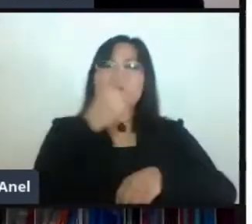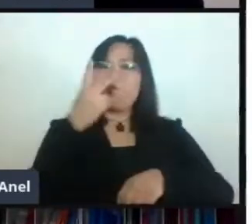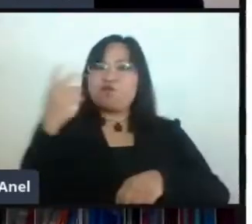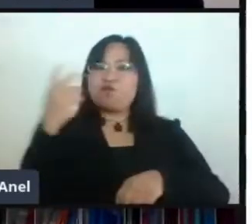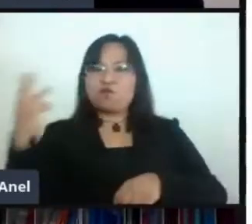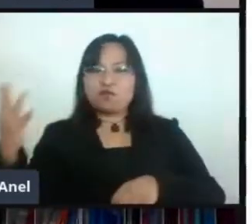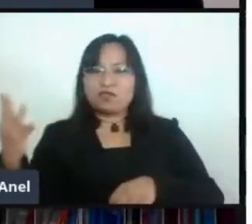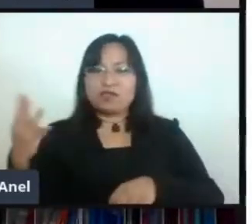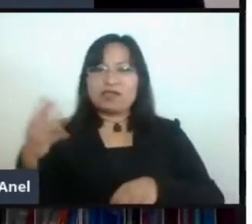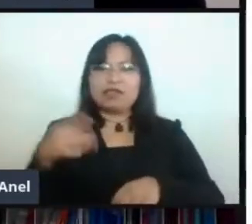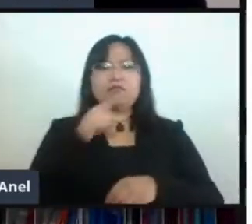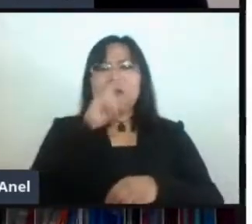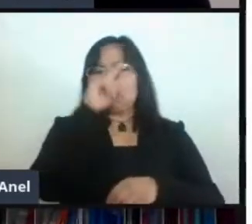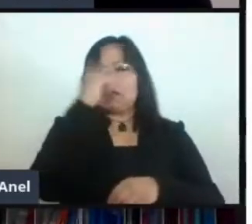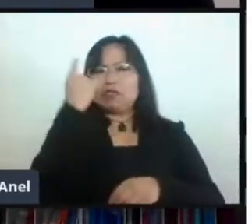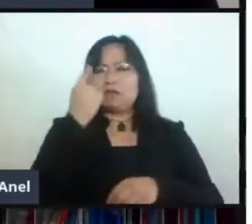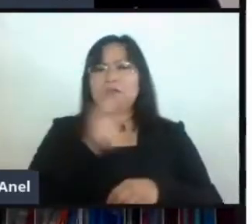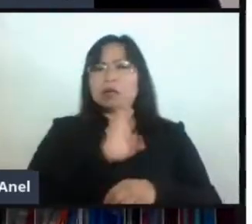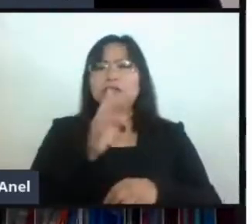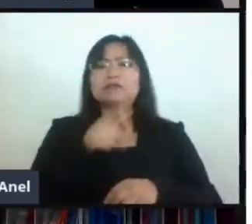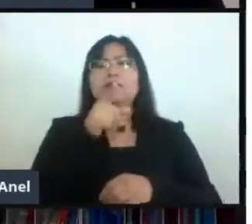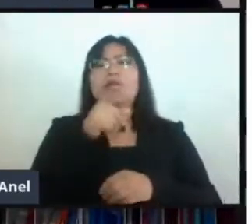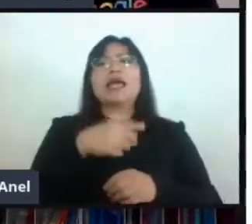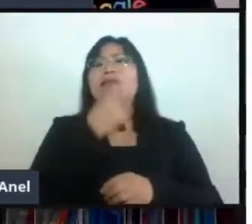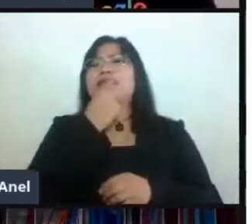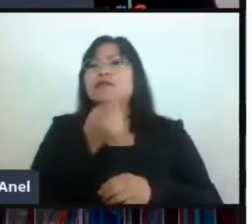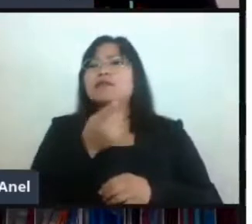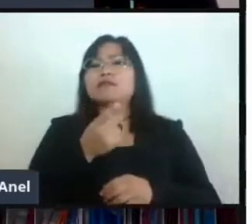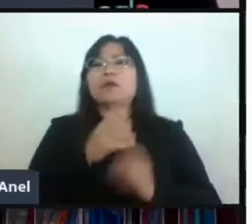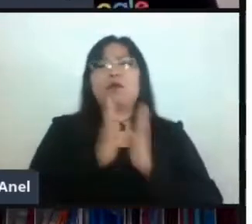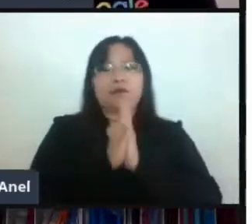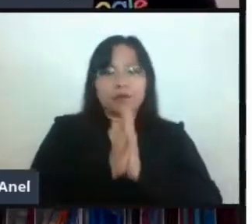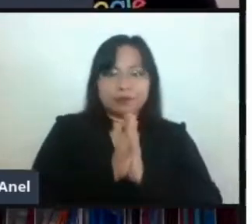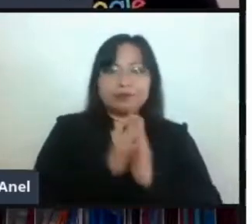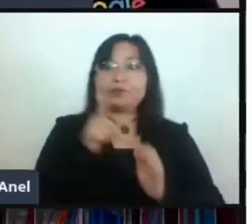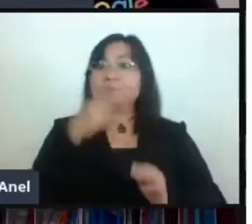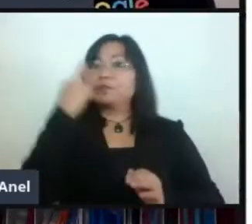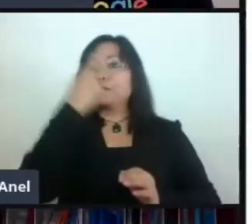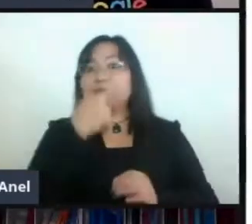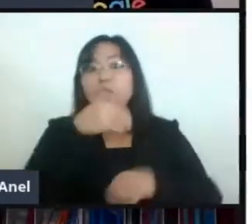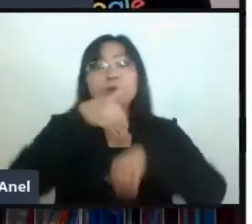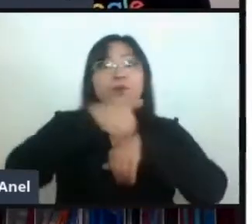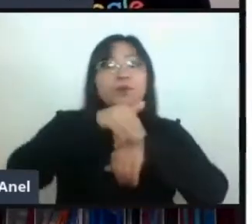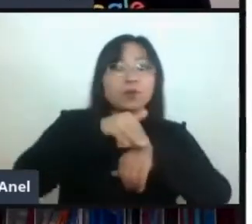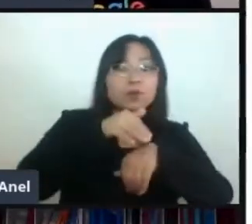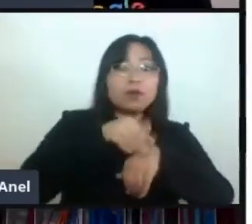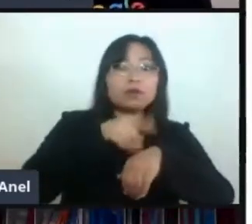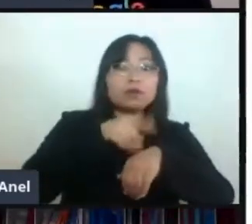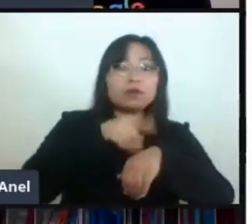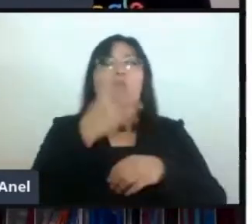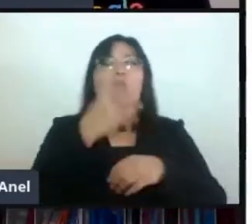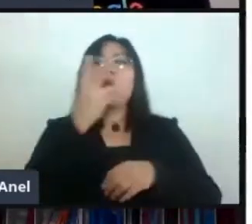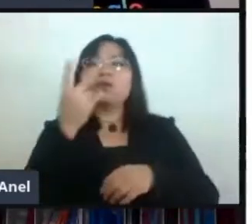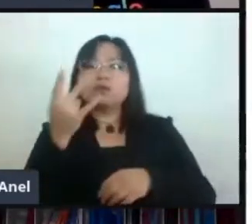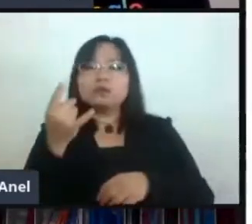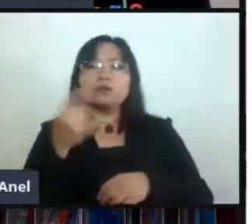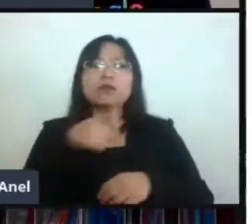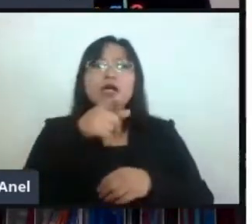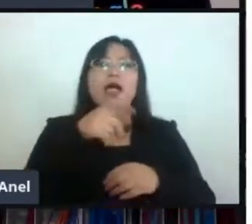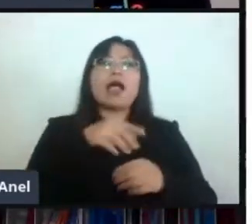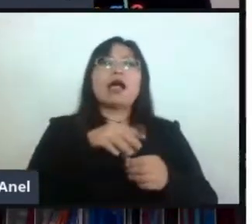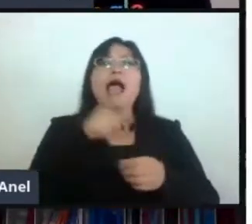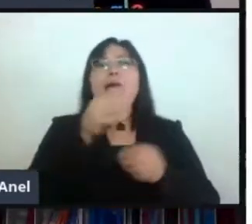en las instrucciones es identificar el número, el numeral, que corresponde a la cantidad